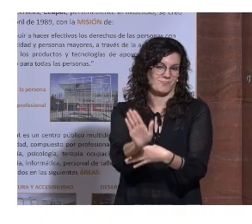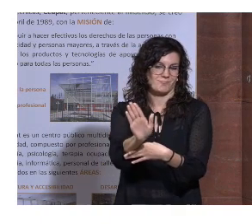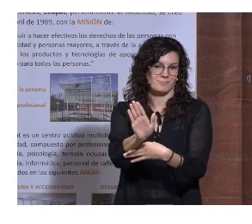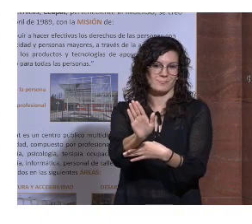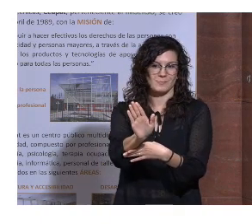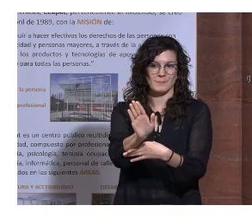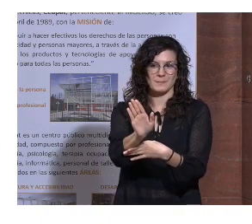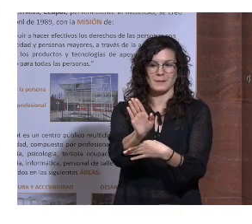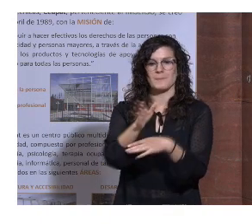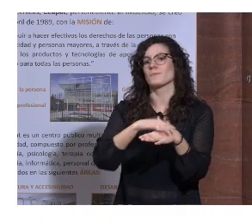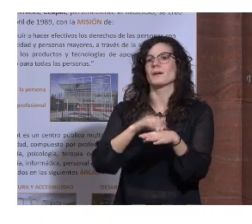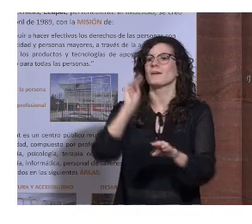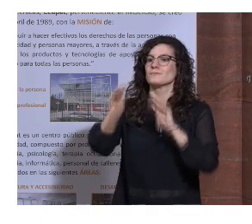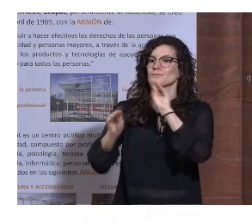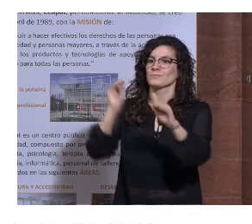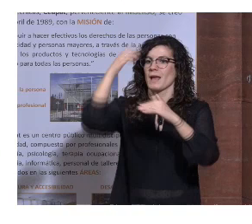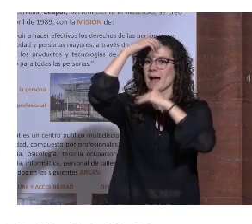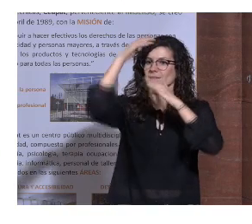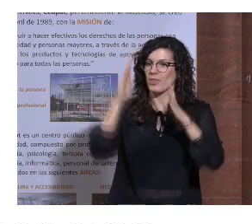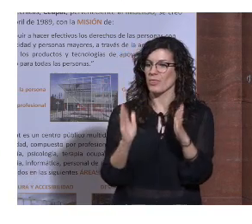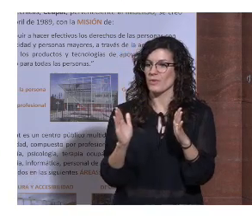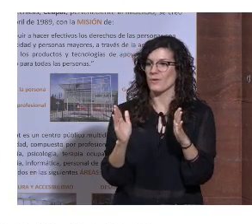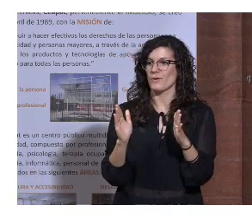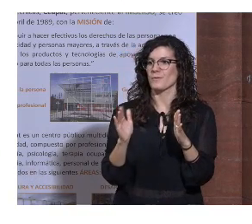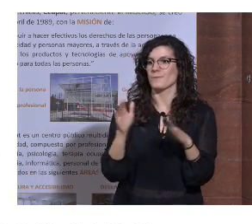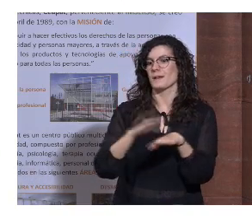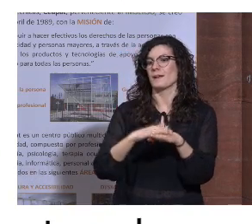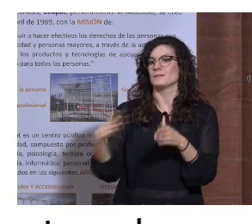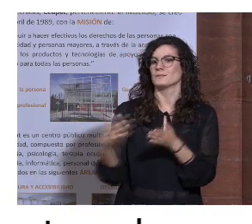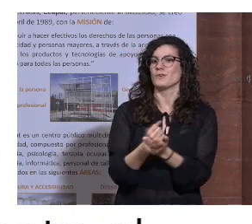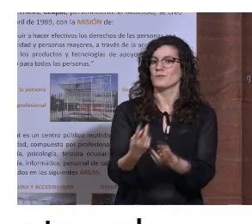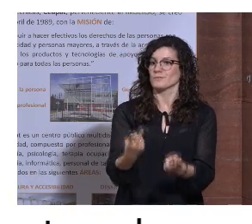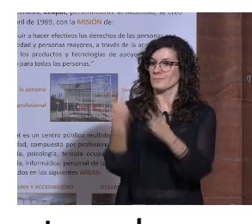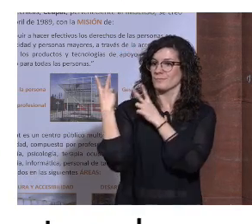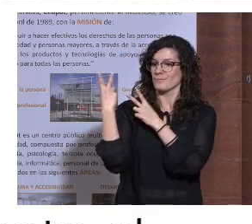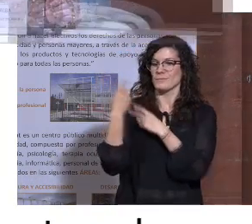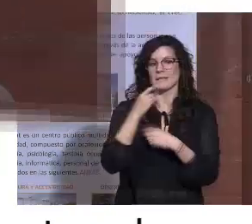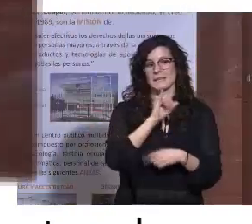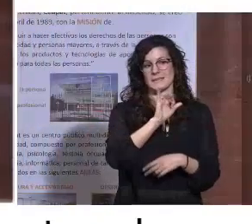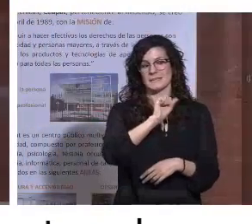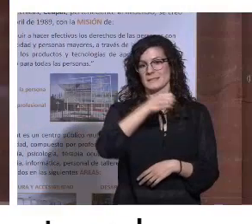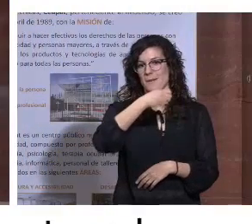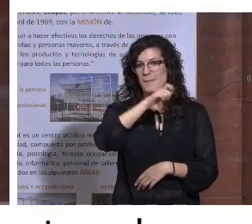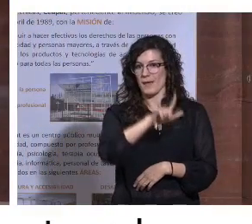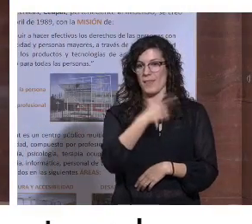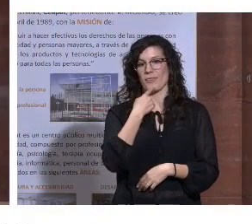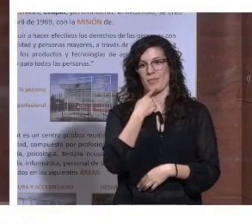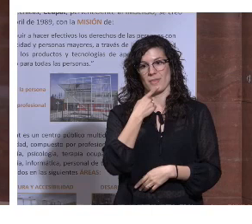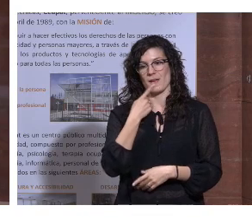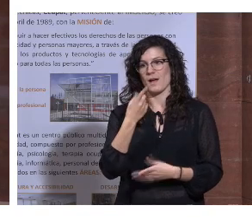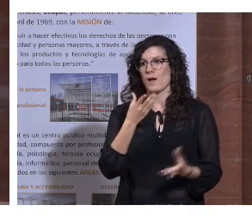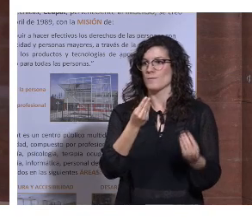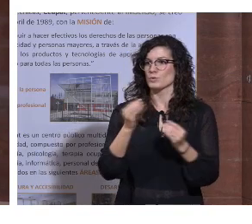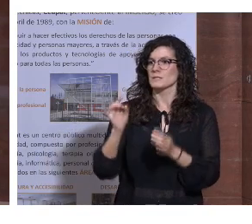por hacer una llamada de atención, que realmente el entorno, fijaros que decía Isabel, y enlazando con lo que decía Isabel, hay